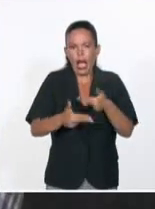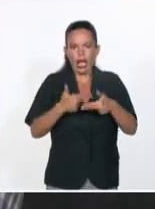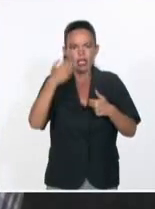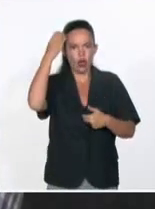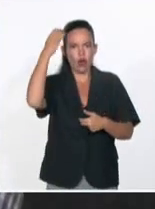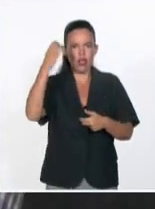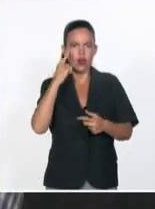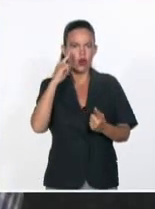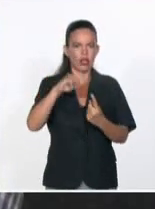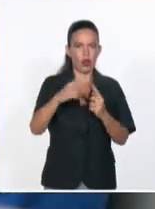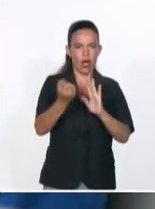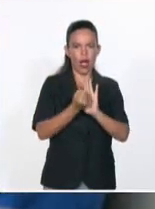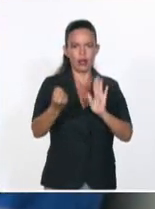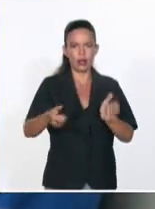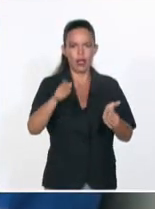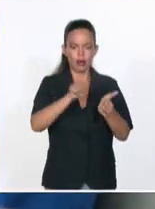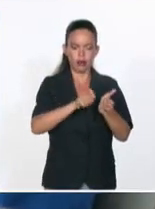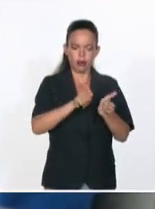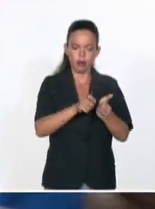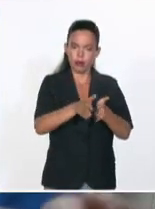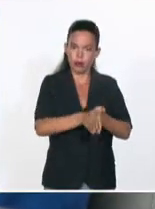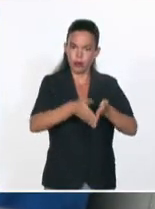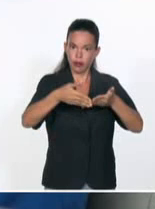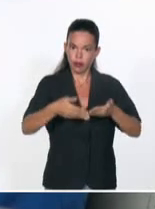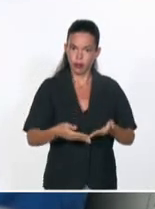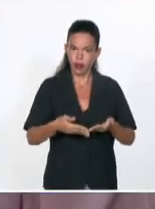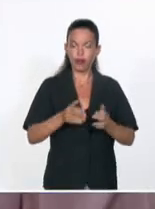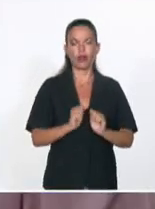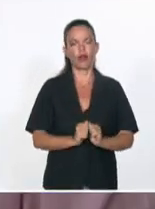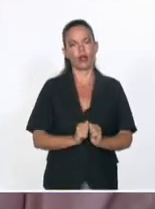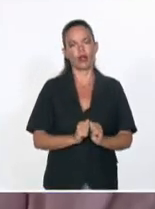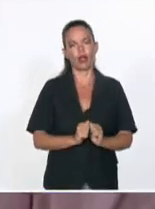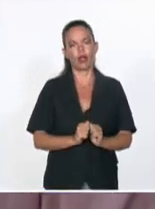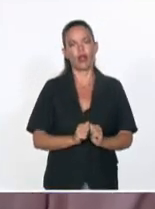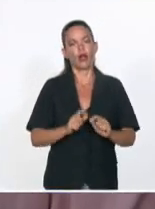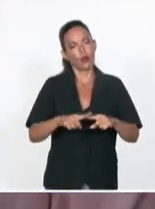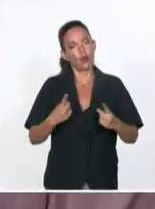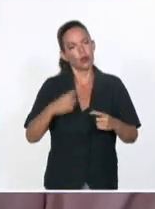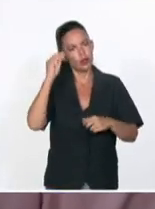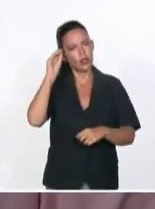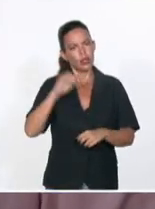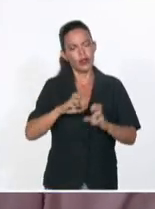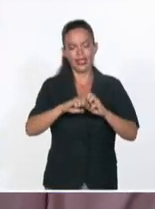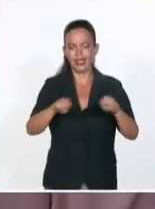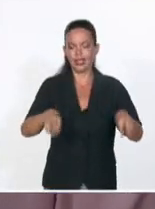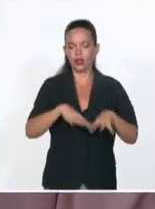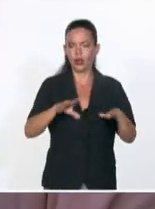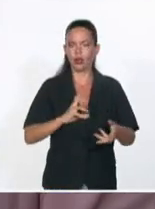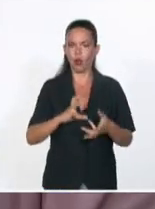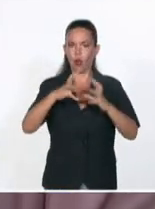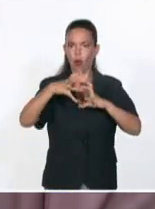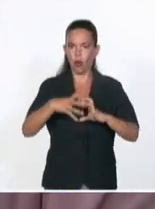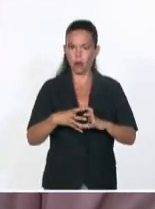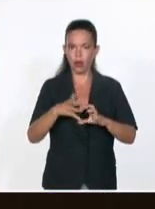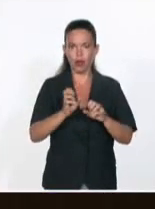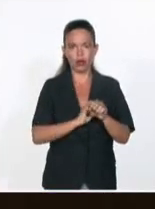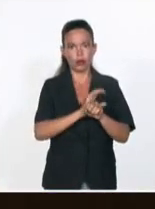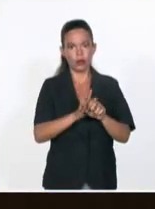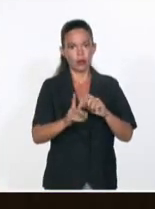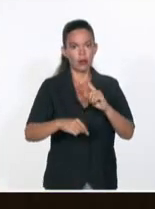la canasta básica de productos en medio de la crisis económica internacional y el recrudecimiento de la política de bloqueo de Estados